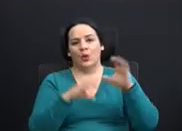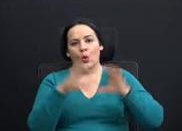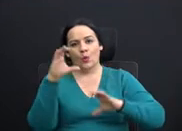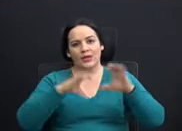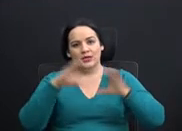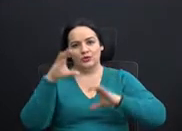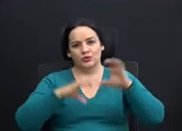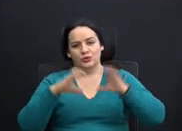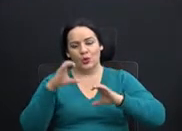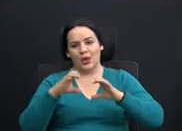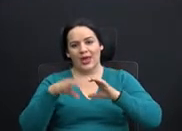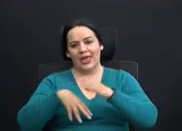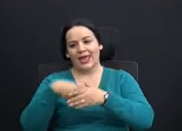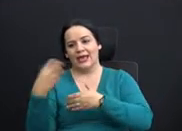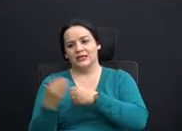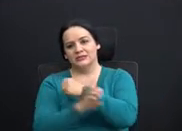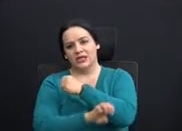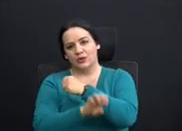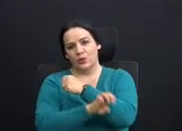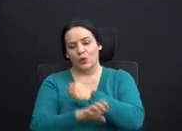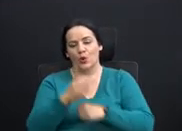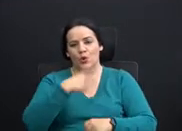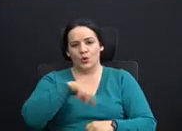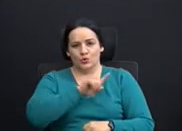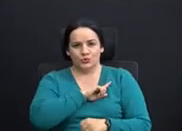Exterior. Nosotros somos